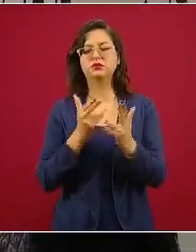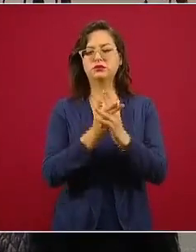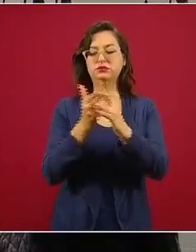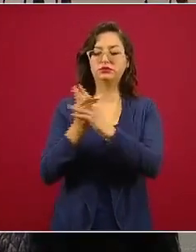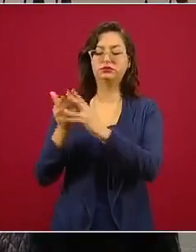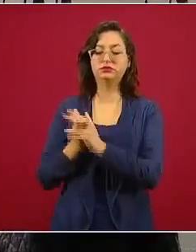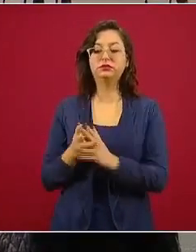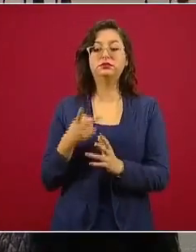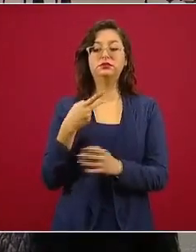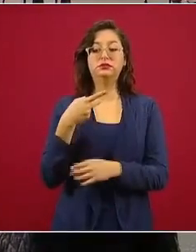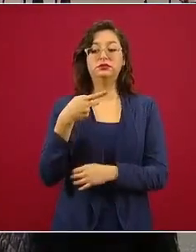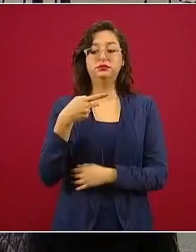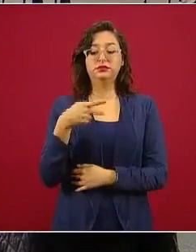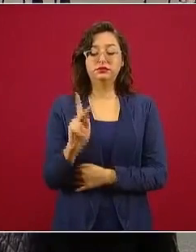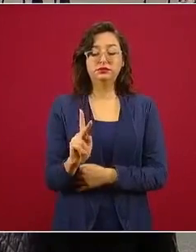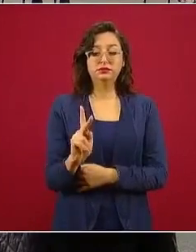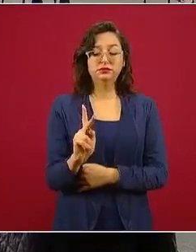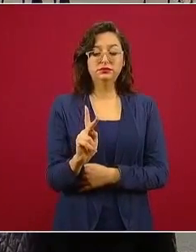Pero aún